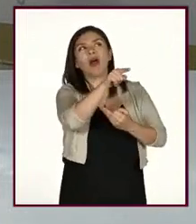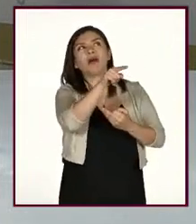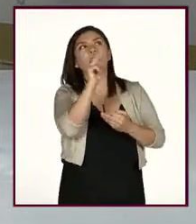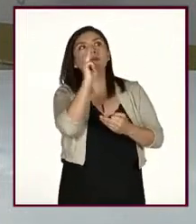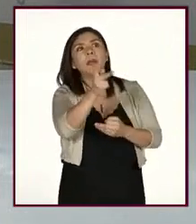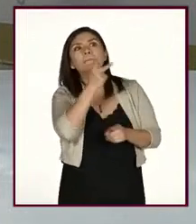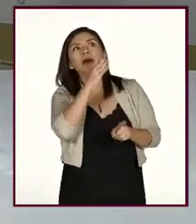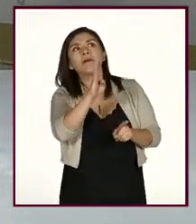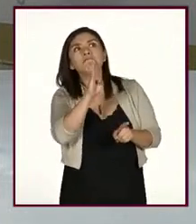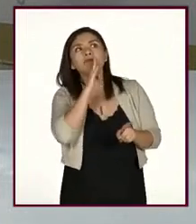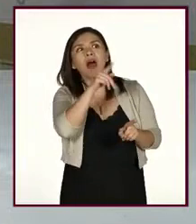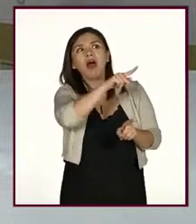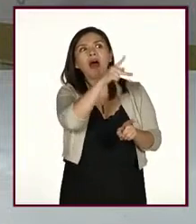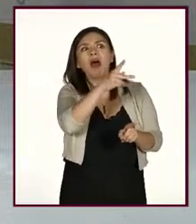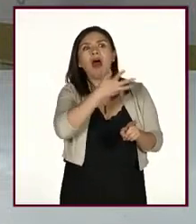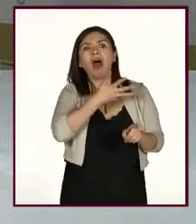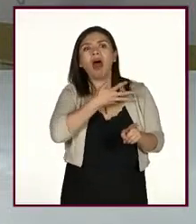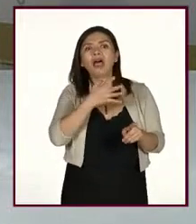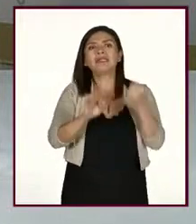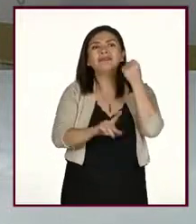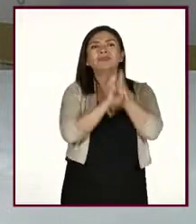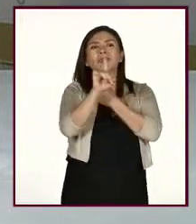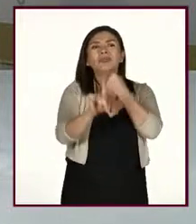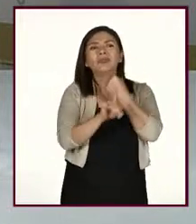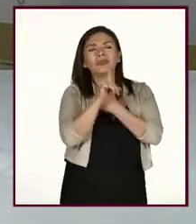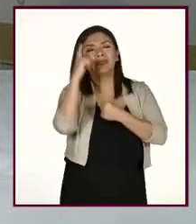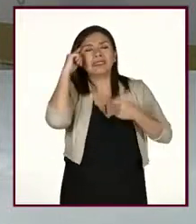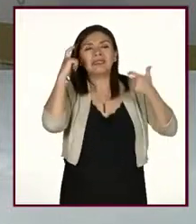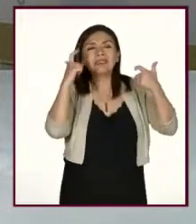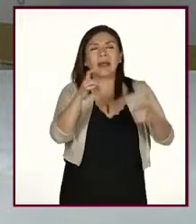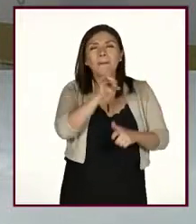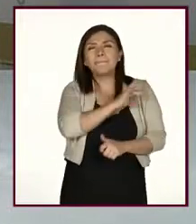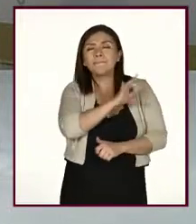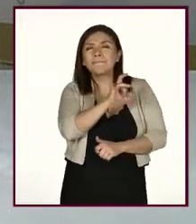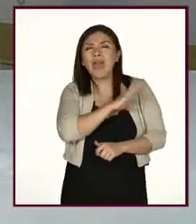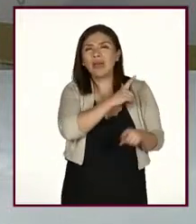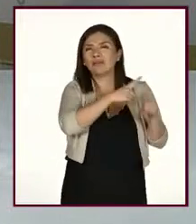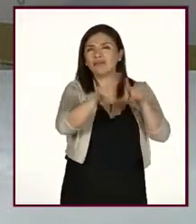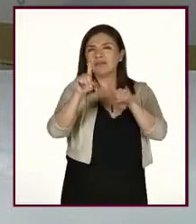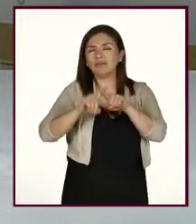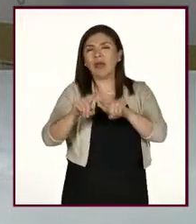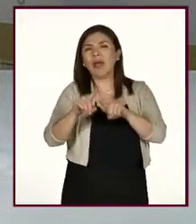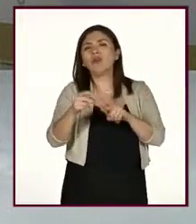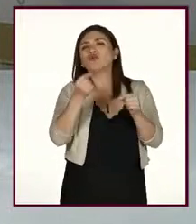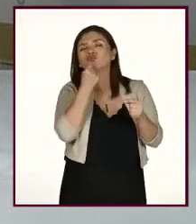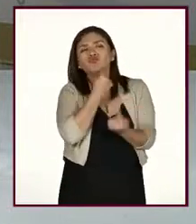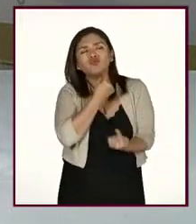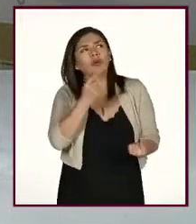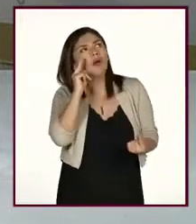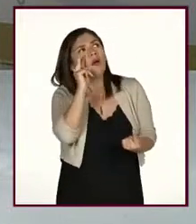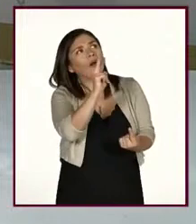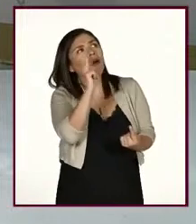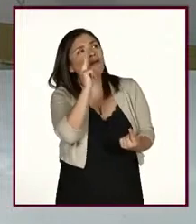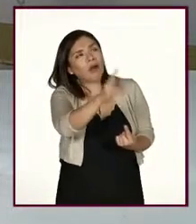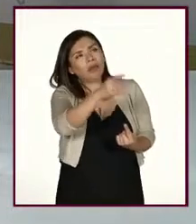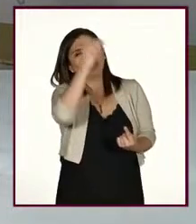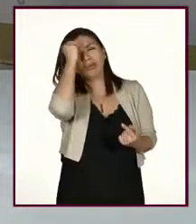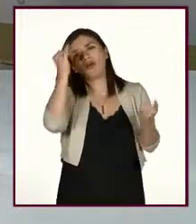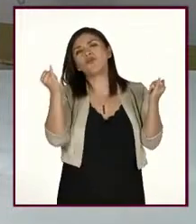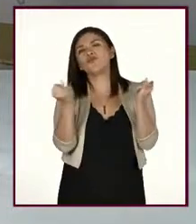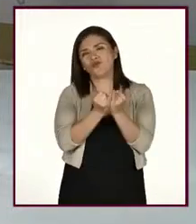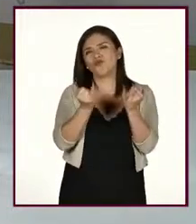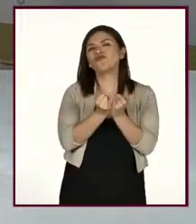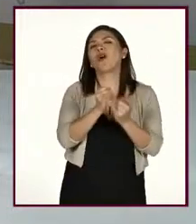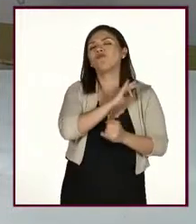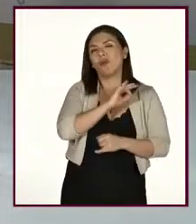padres, pues si los padres están como ante una situación que les está generando cierto temor, cierta ansiedad, pues sí puede ser una conducta también aprendida